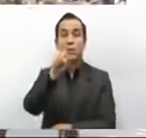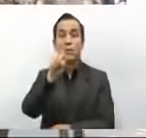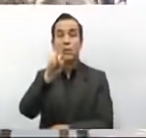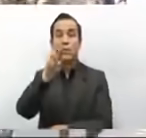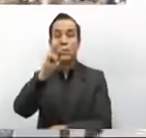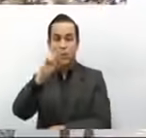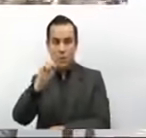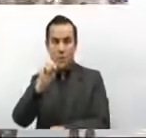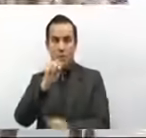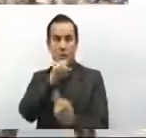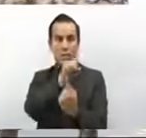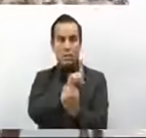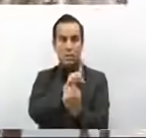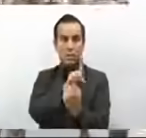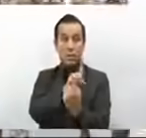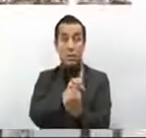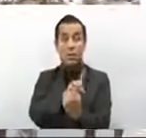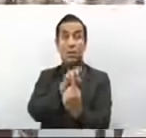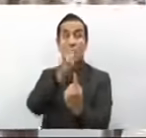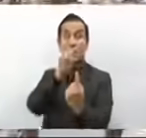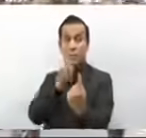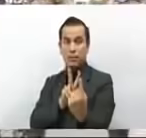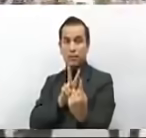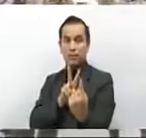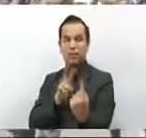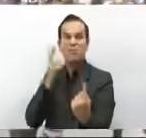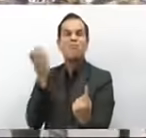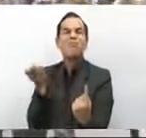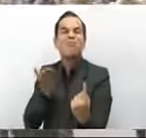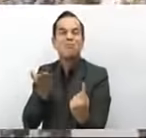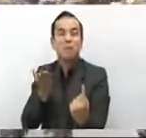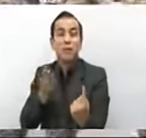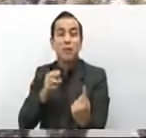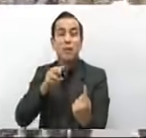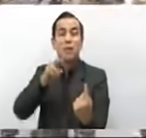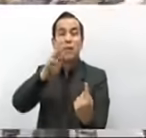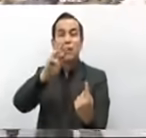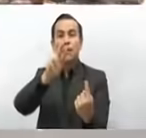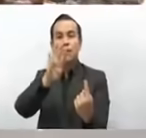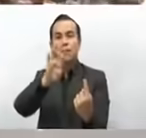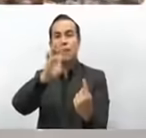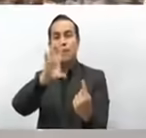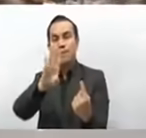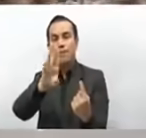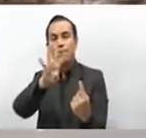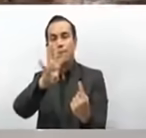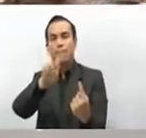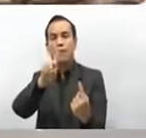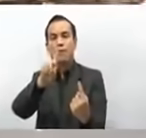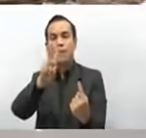dos helicópteros UH-1H y dos helicópteros Bell 412.